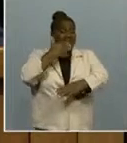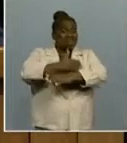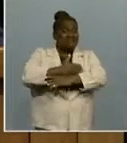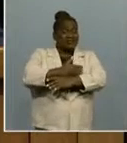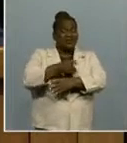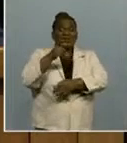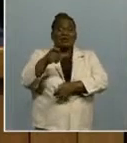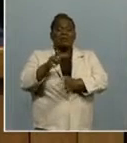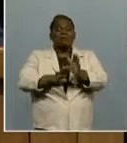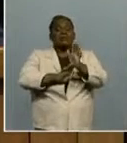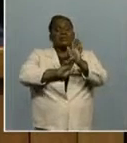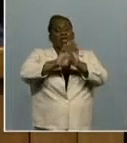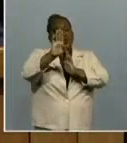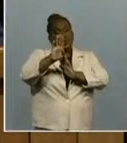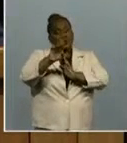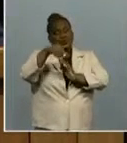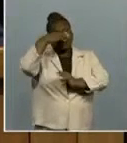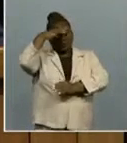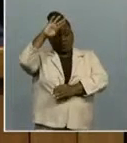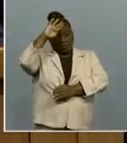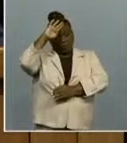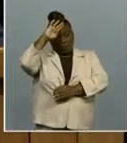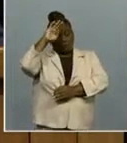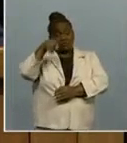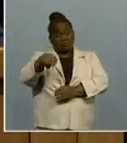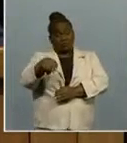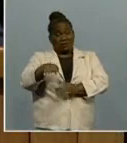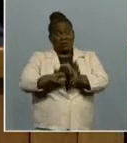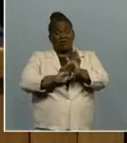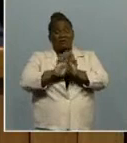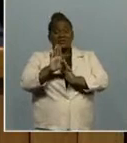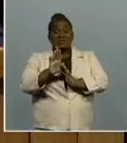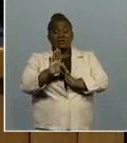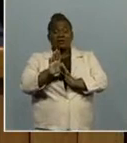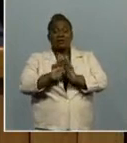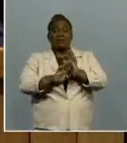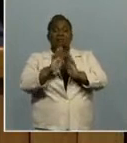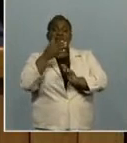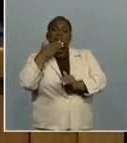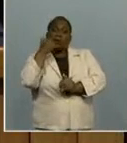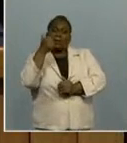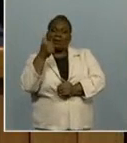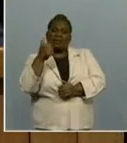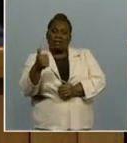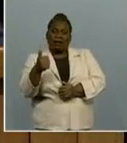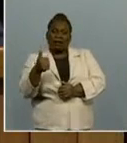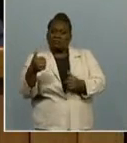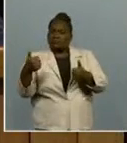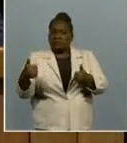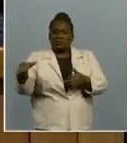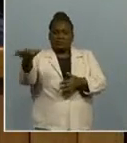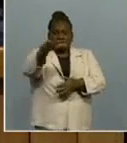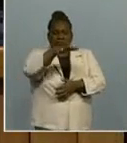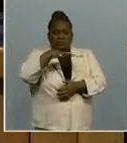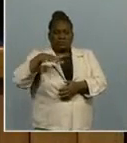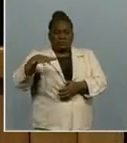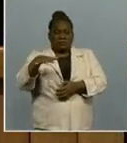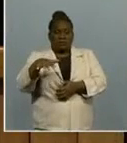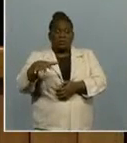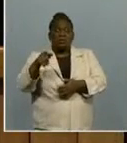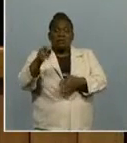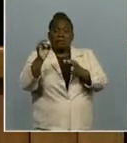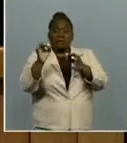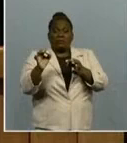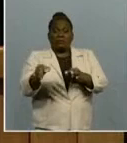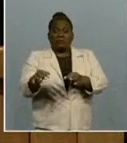desarrollo de nuestro país y para avanzar en la búsqueda de la prosperidad y el bienestar al ratificar esta verdad